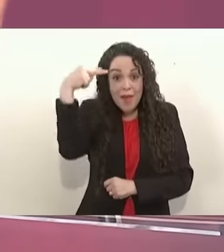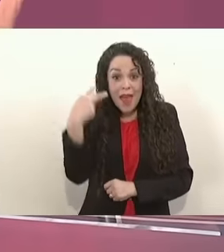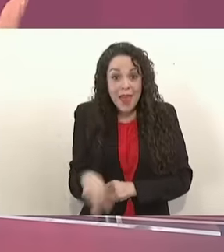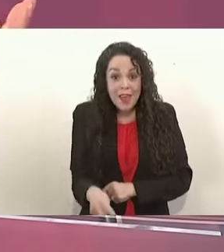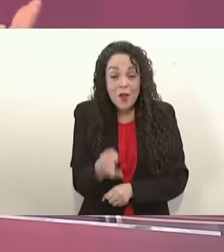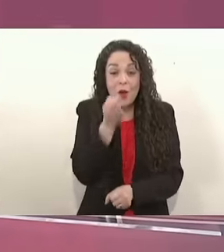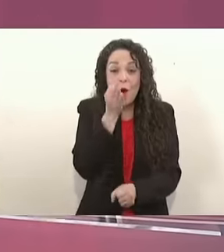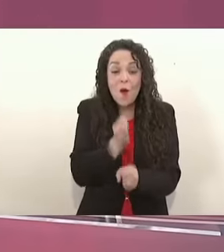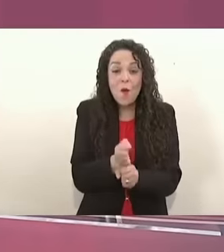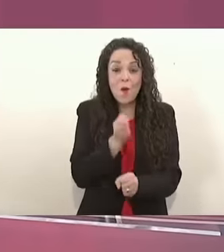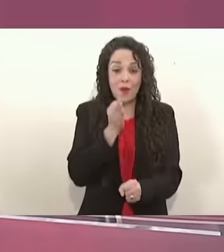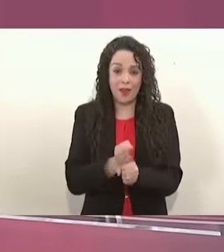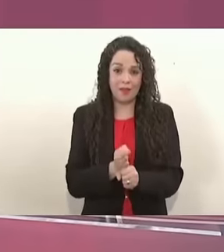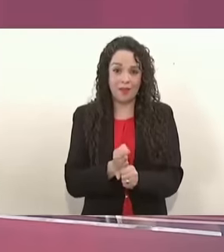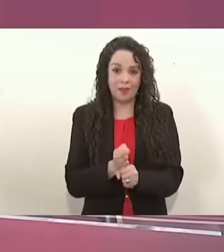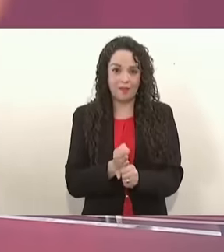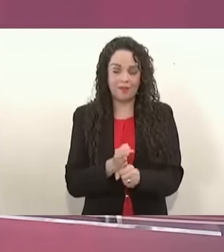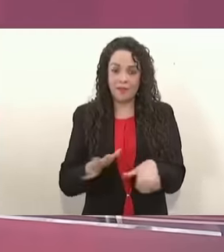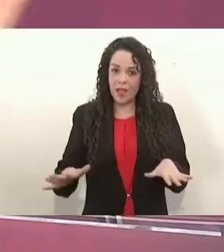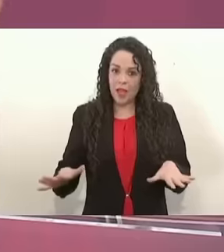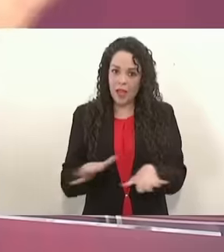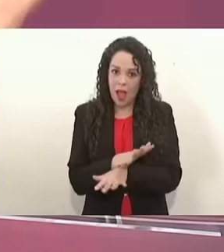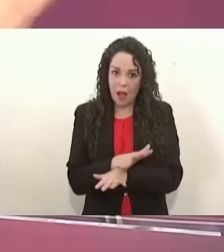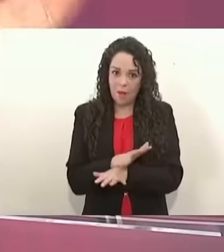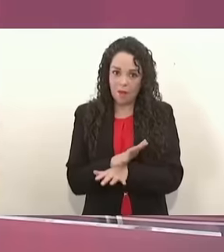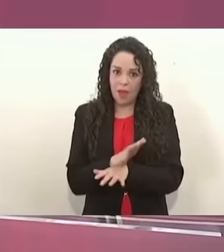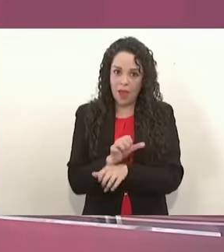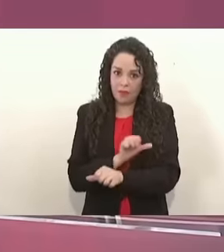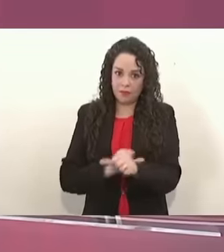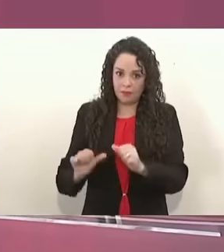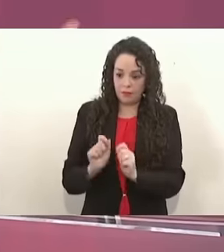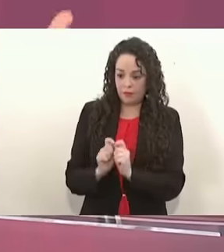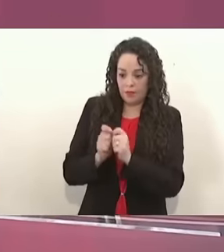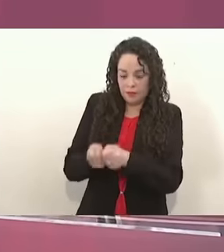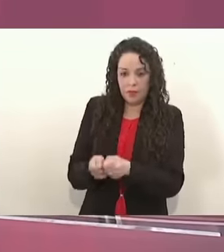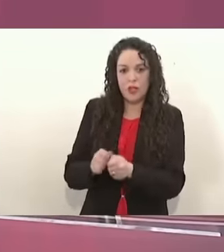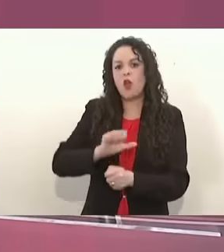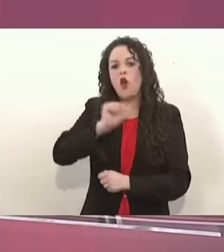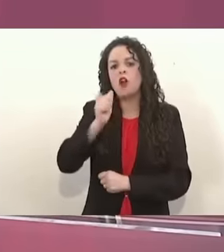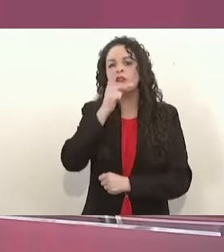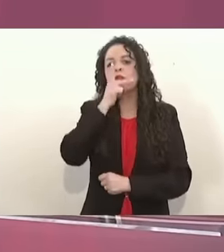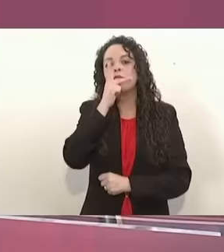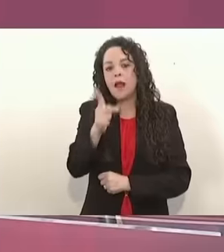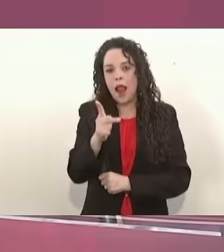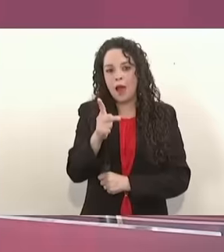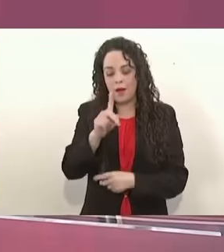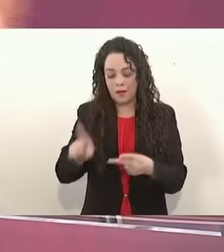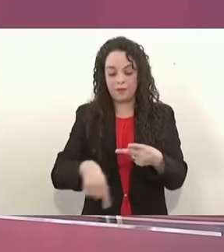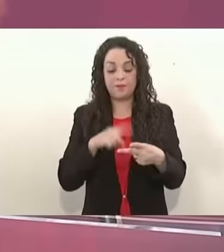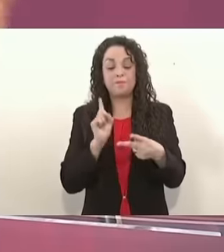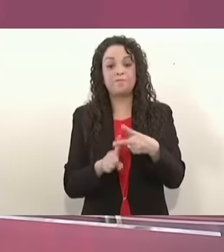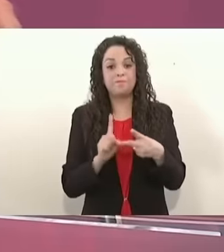Es una transición que lleva otra palabra que representa nuestro movimiento: